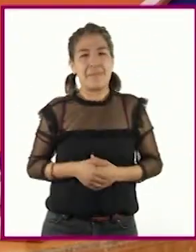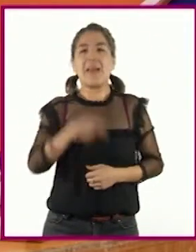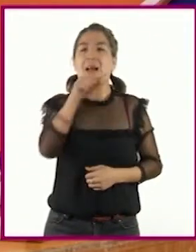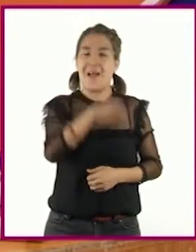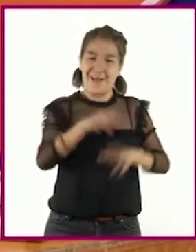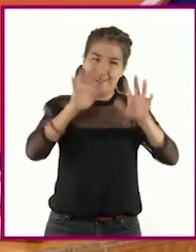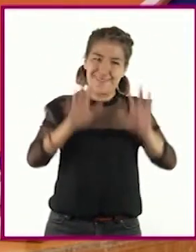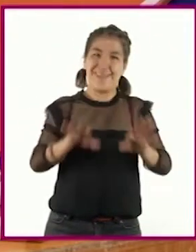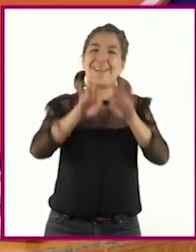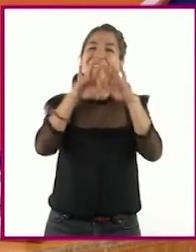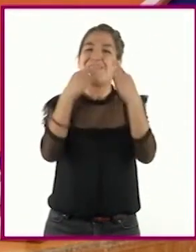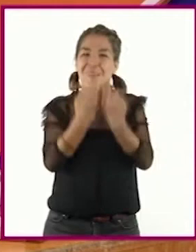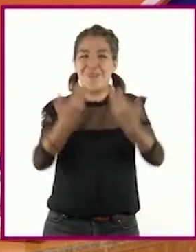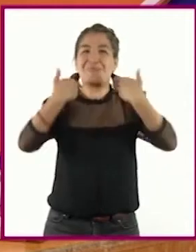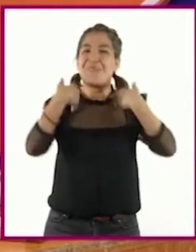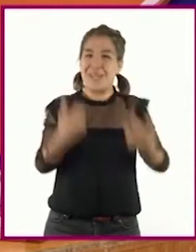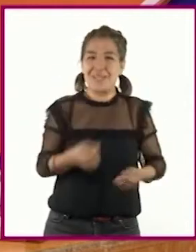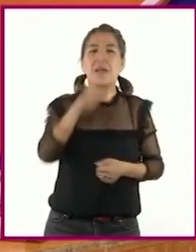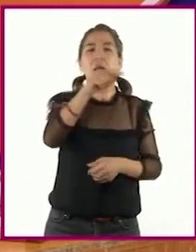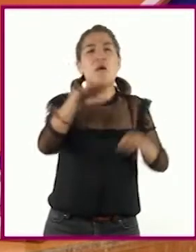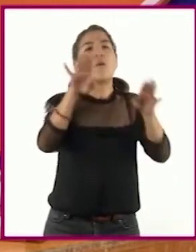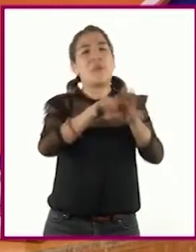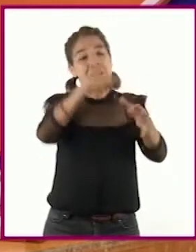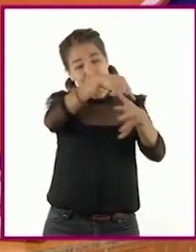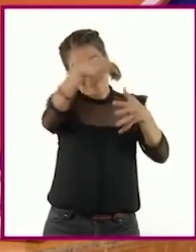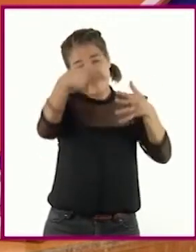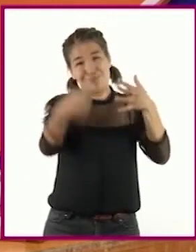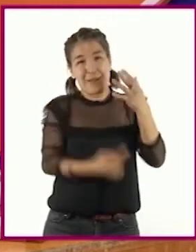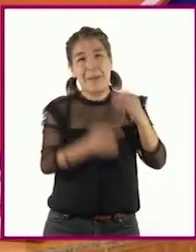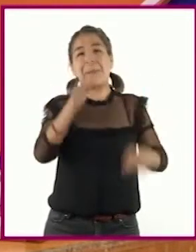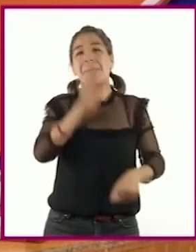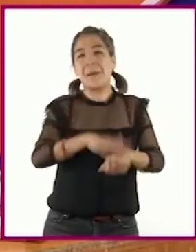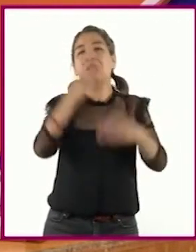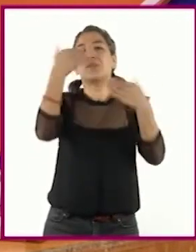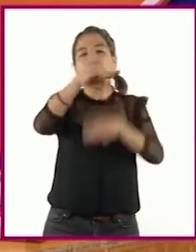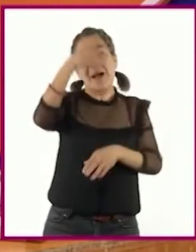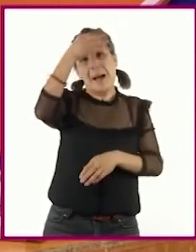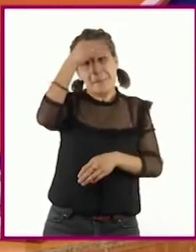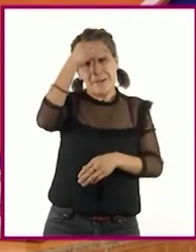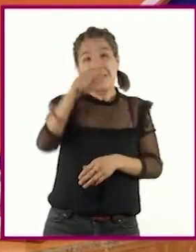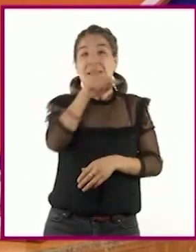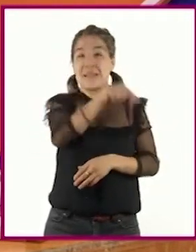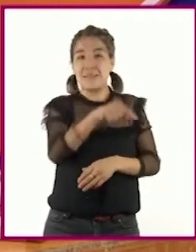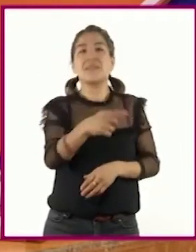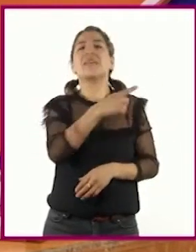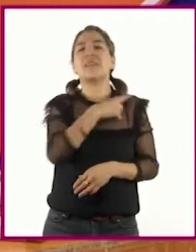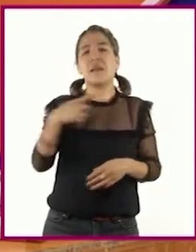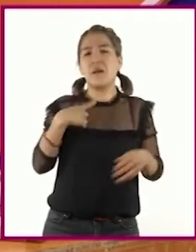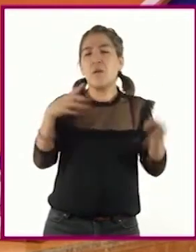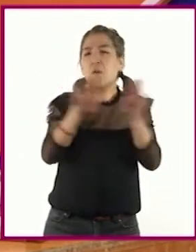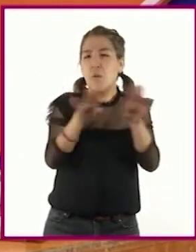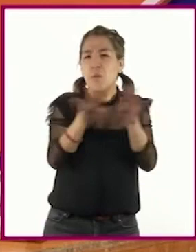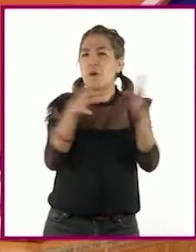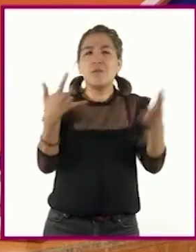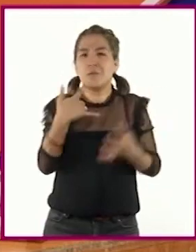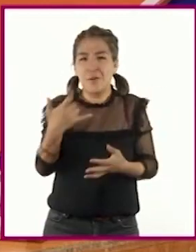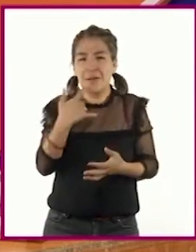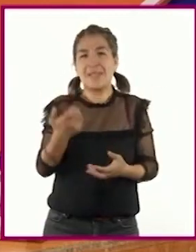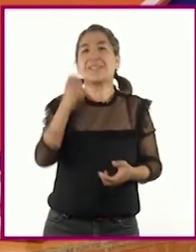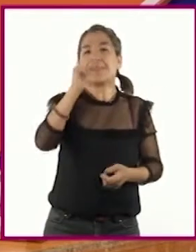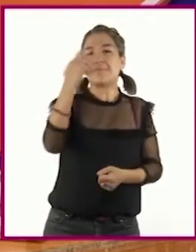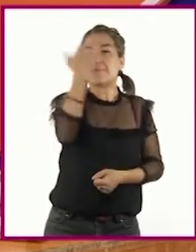forma. Como tantas otras cosas relacionadas con el aprendizaje, esto se logra al evaluar